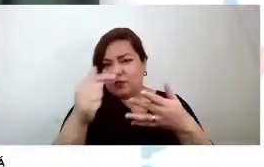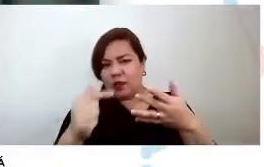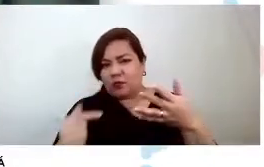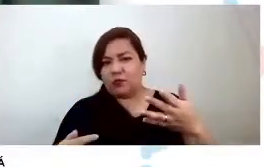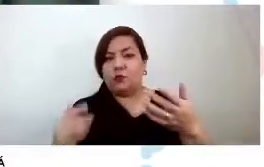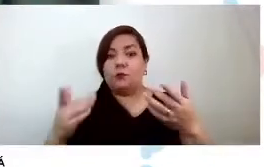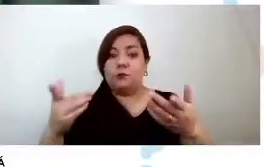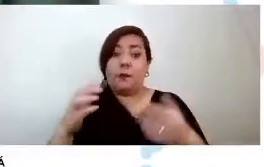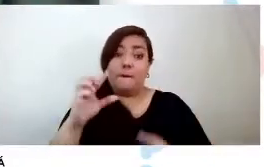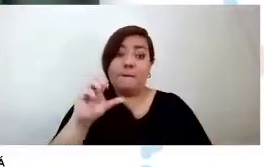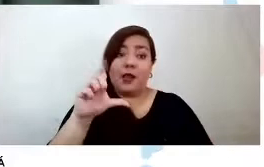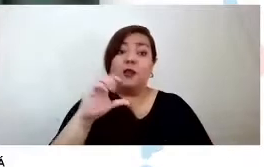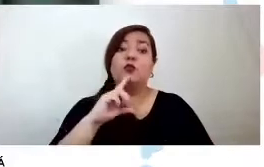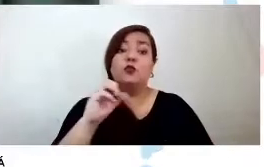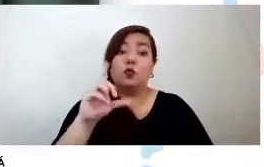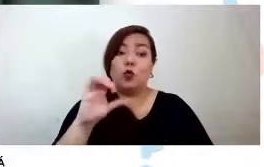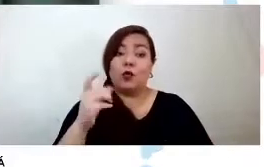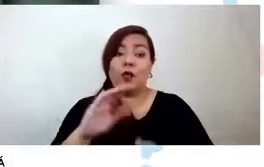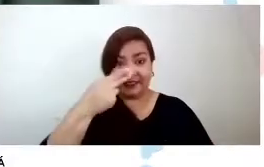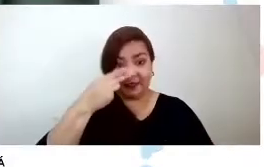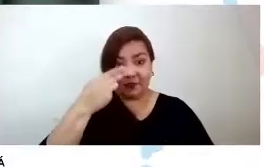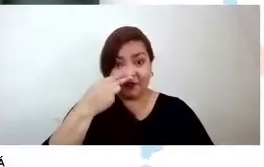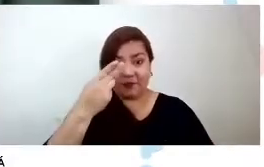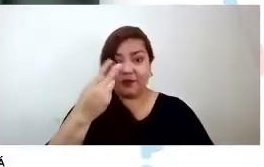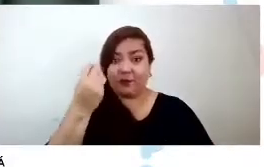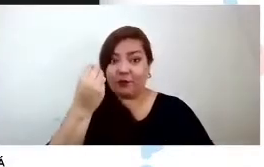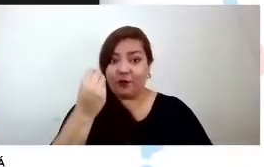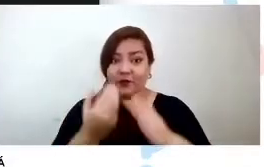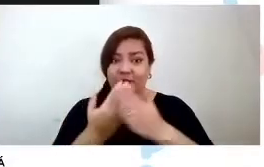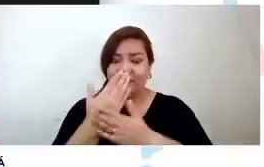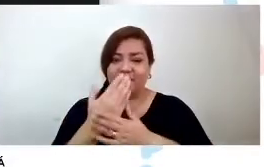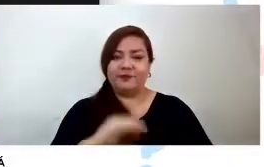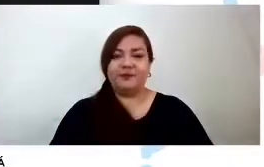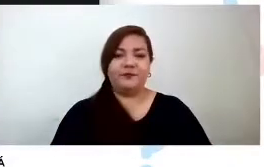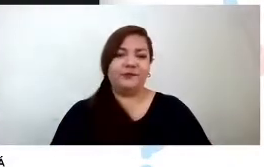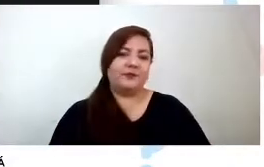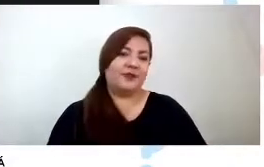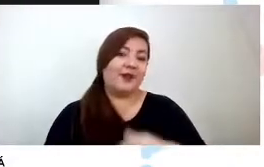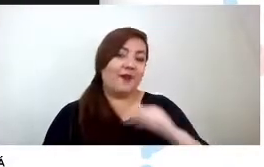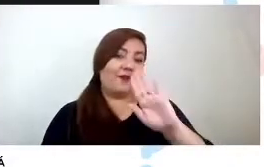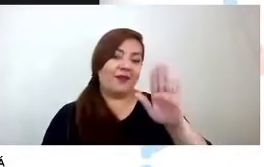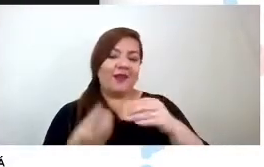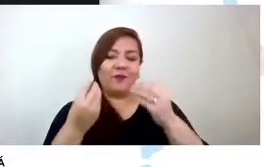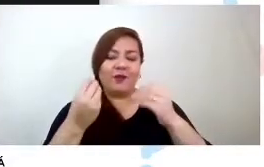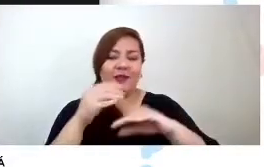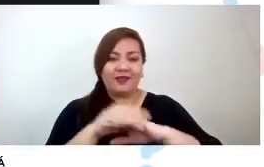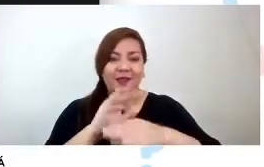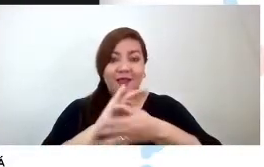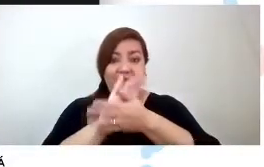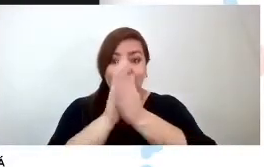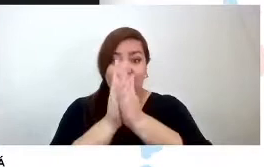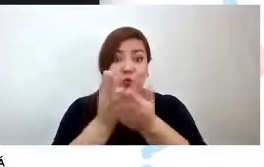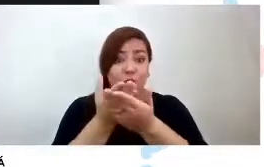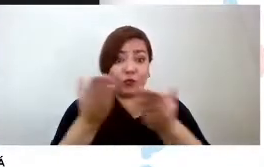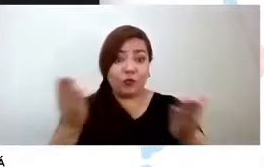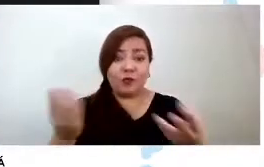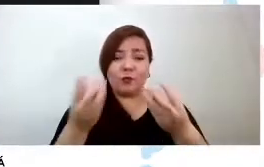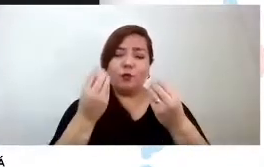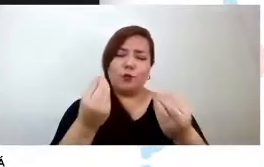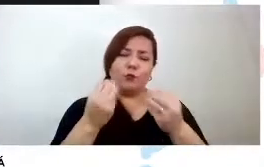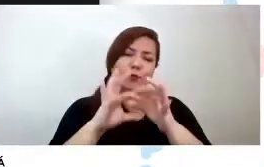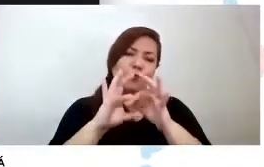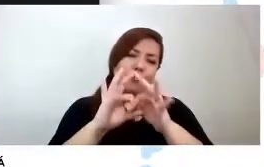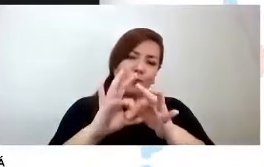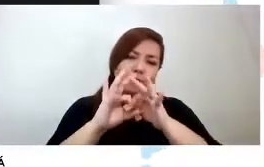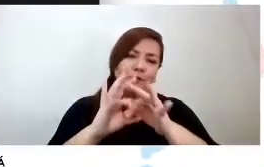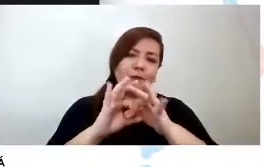colección paleontológica. ¿Cómo están? Buen día. Hola, buenas tardes a todos. Nuevamente muchas gracias por